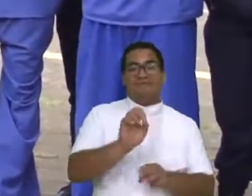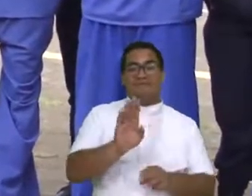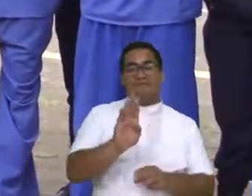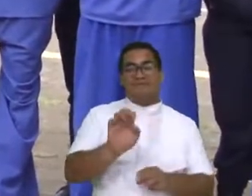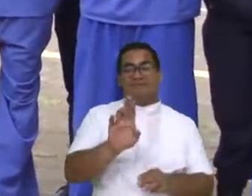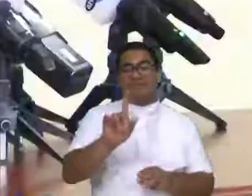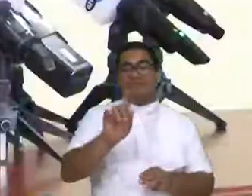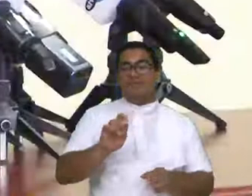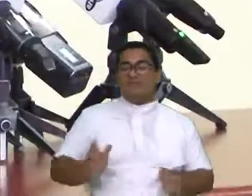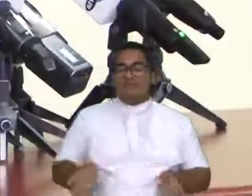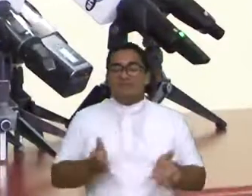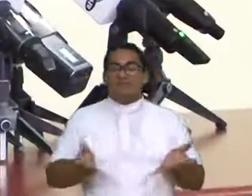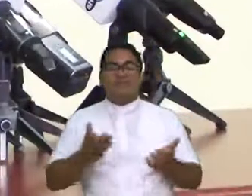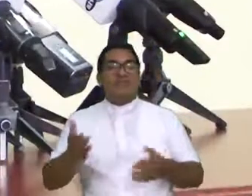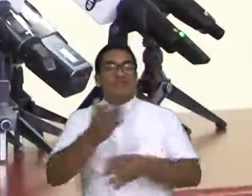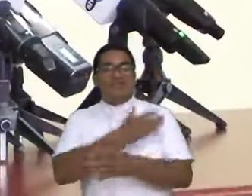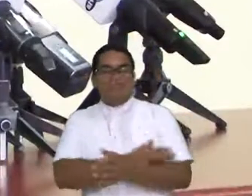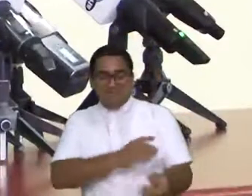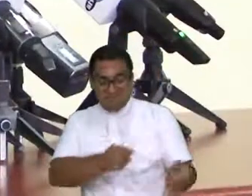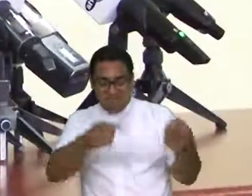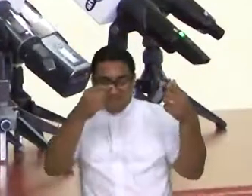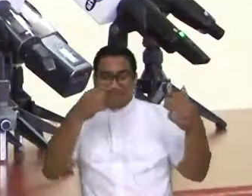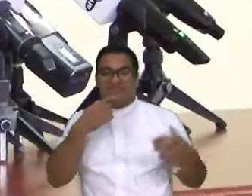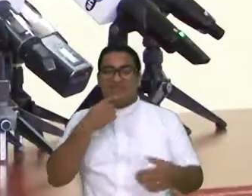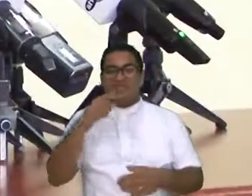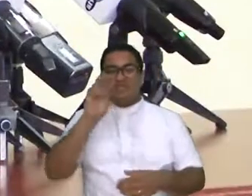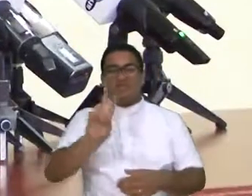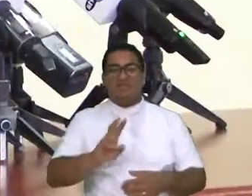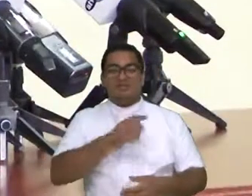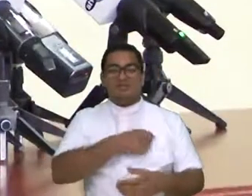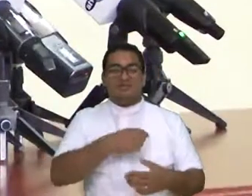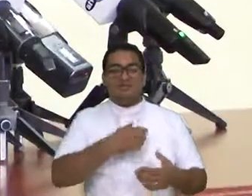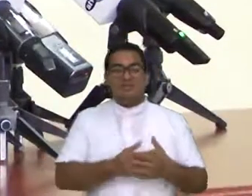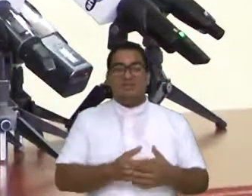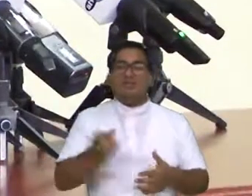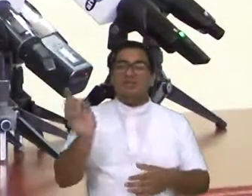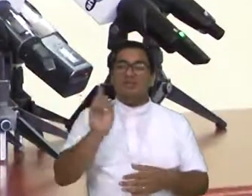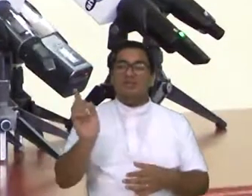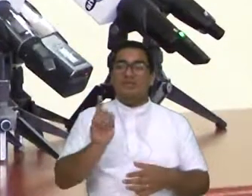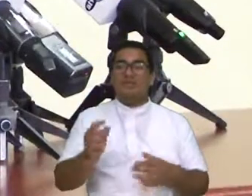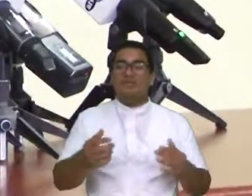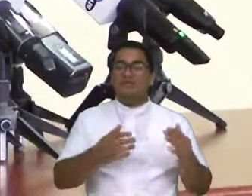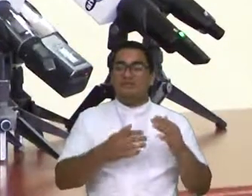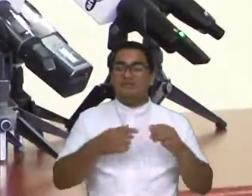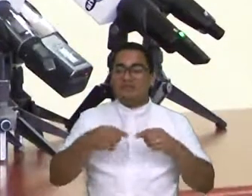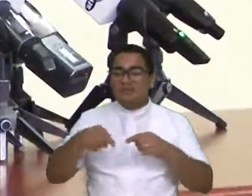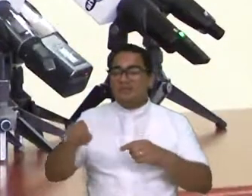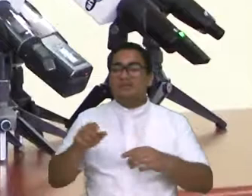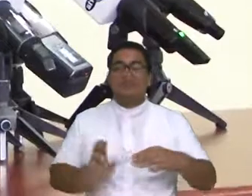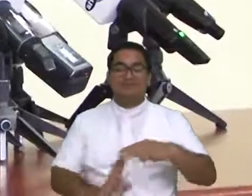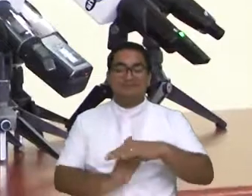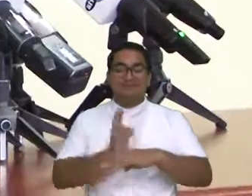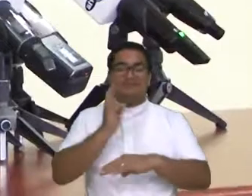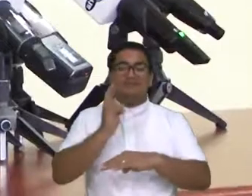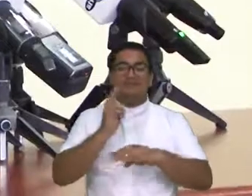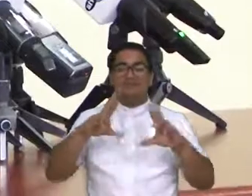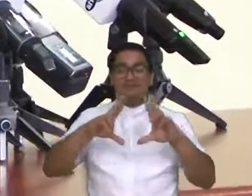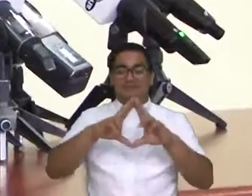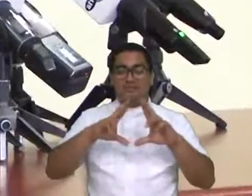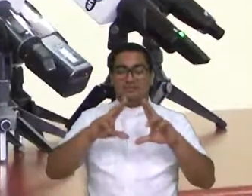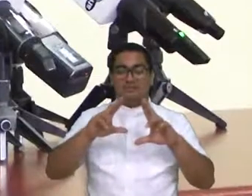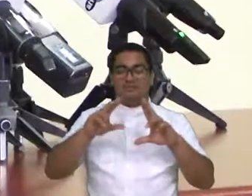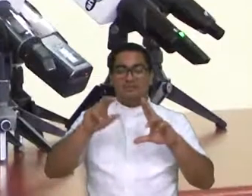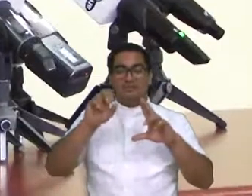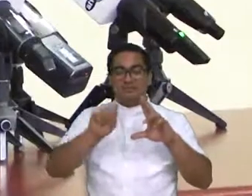motivado por rencilla. Hecho ocurrido el 2 de marzo en el municipio El Rama, de la región autónoma de